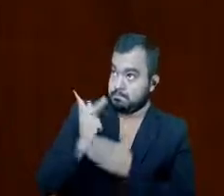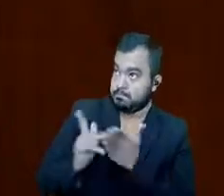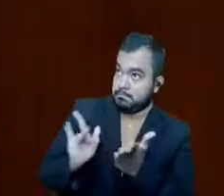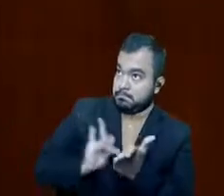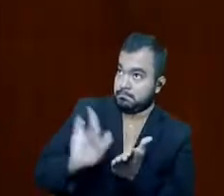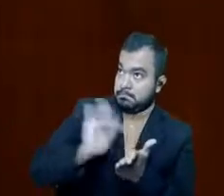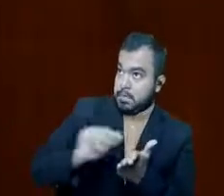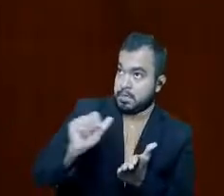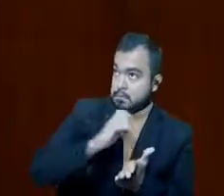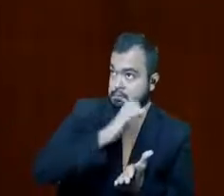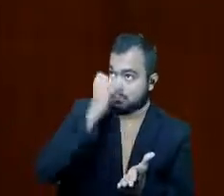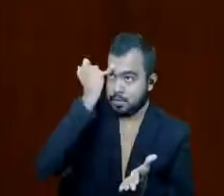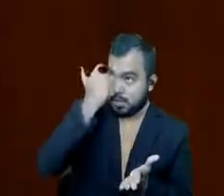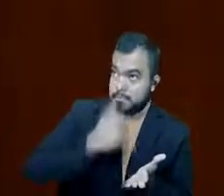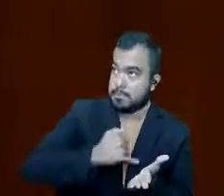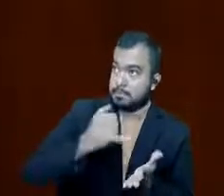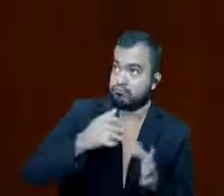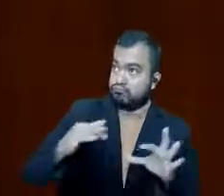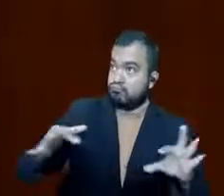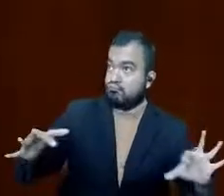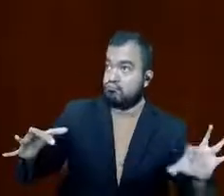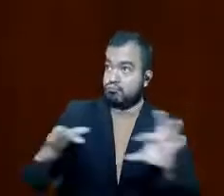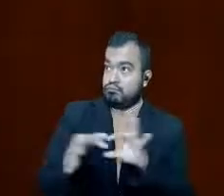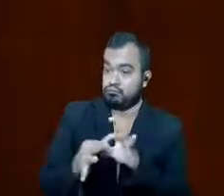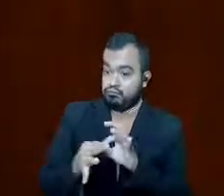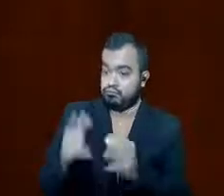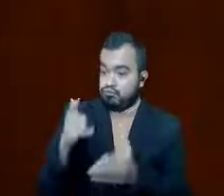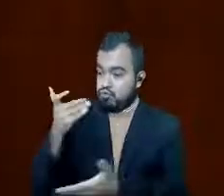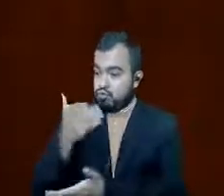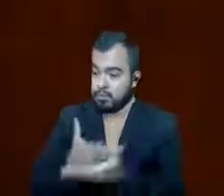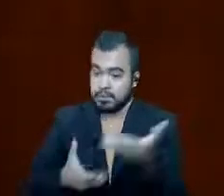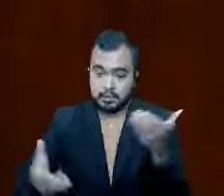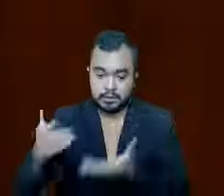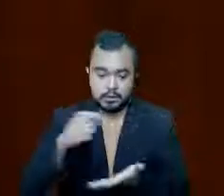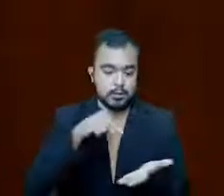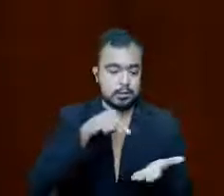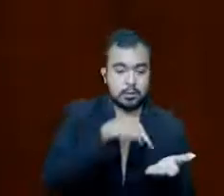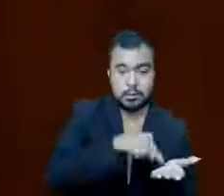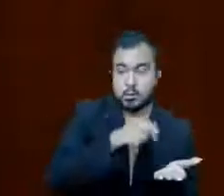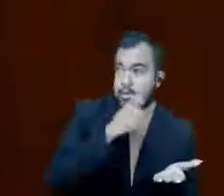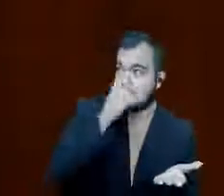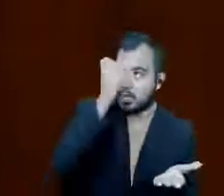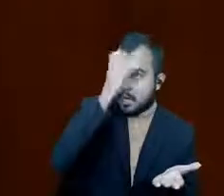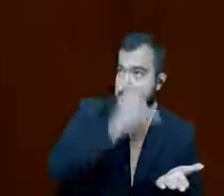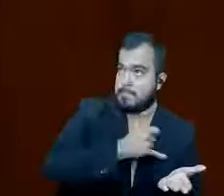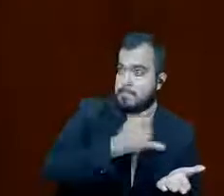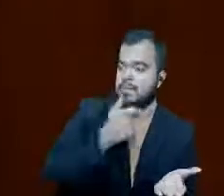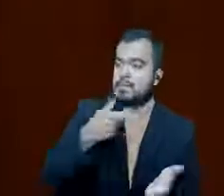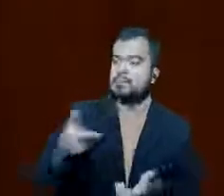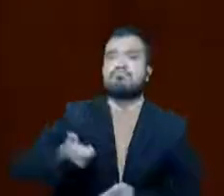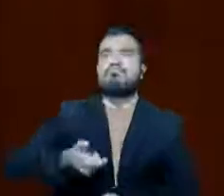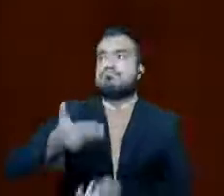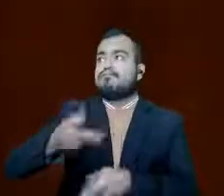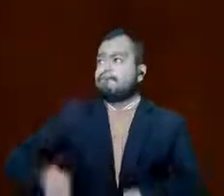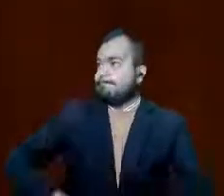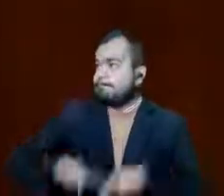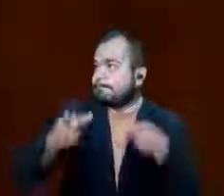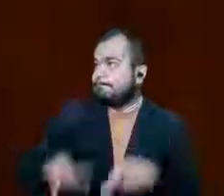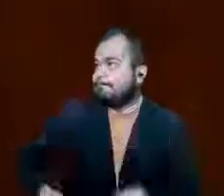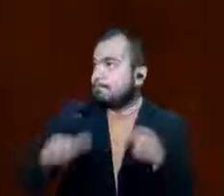alianza comercial entre campesinos y centrales de abasto. Eso es cuanto. Gracias.